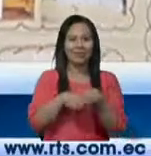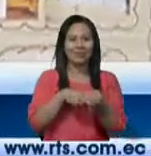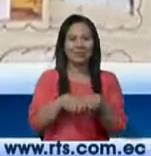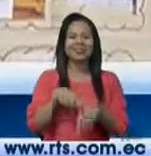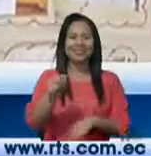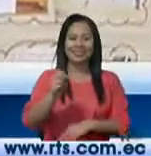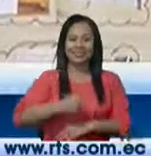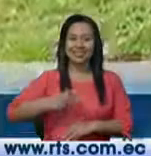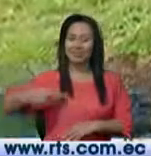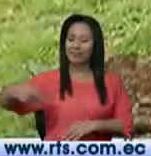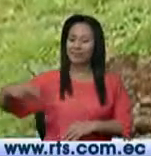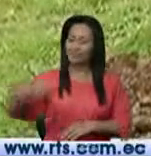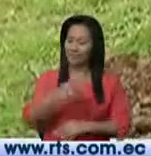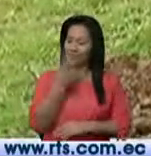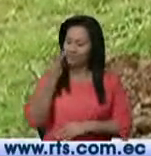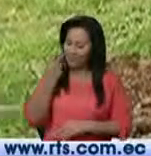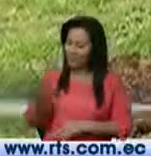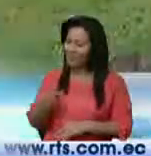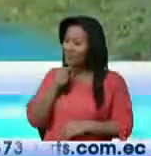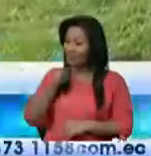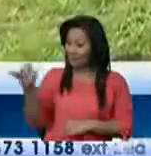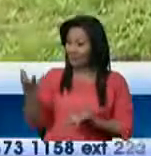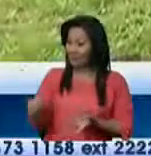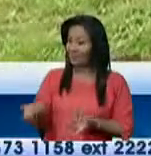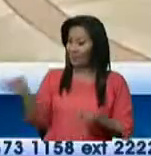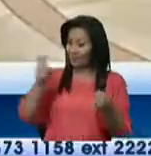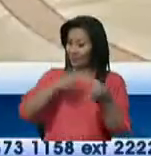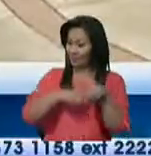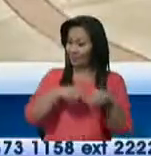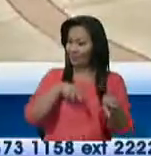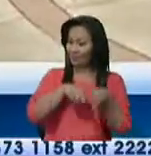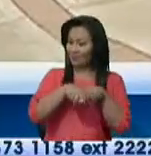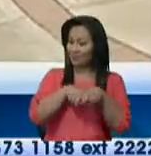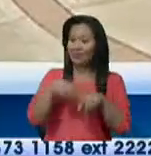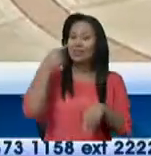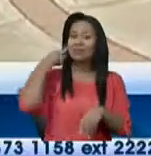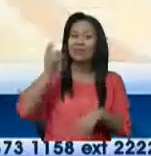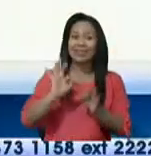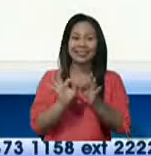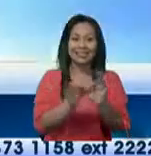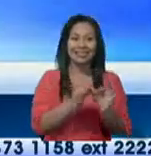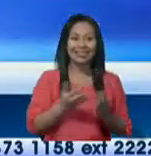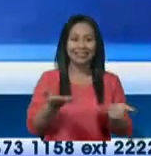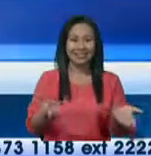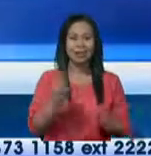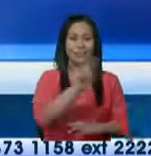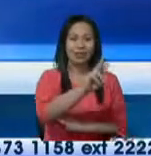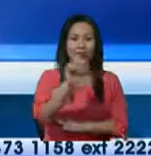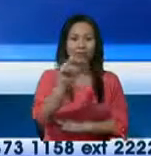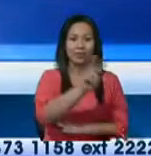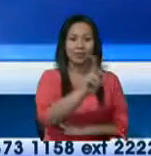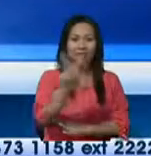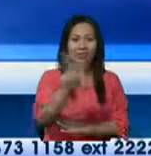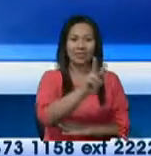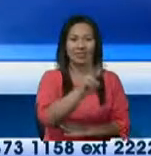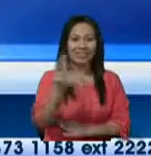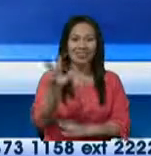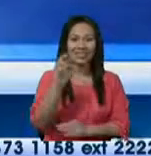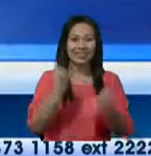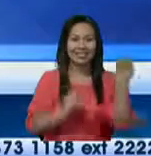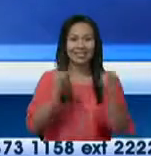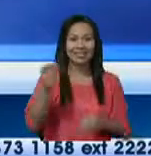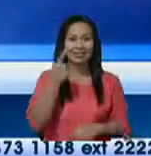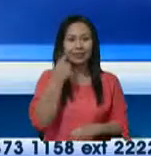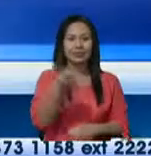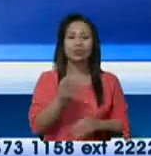los sectores inscritos el 21, 22 y 23 de octubre. Se toma en cuenta el